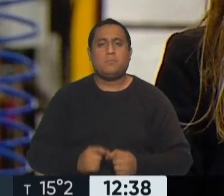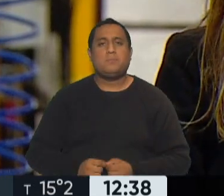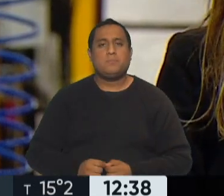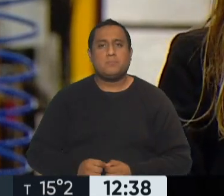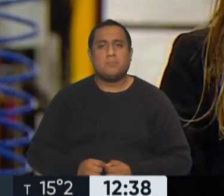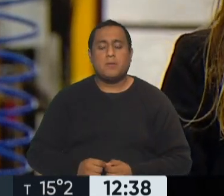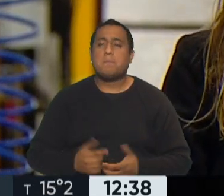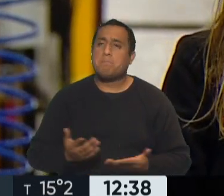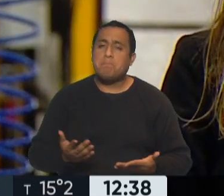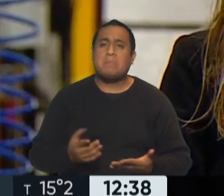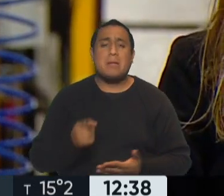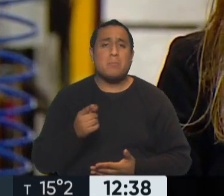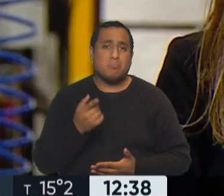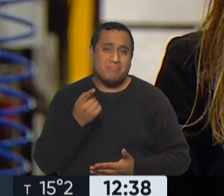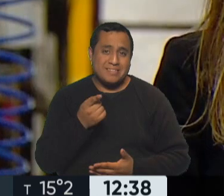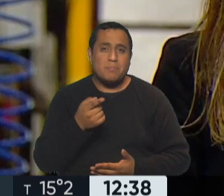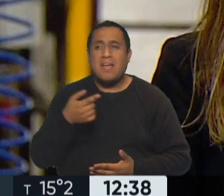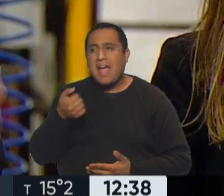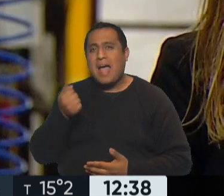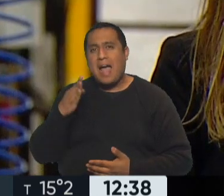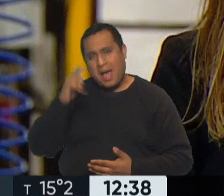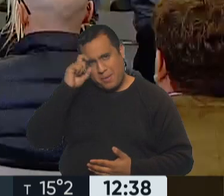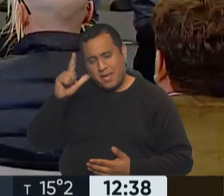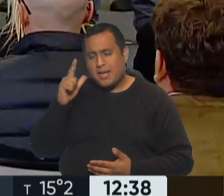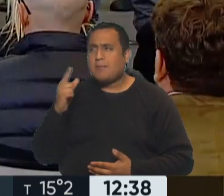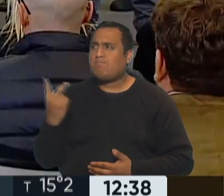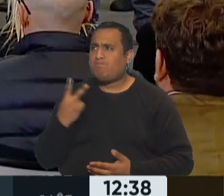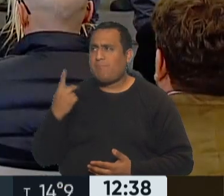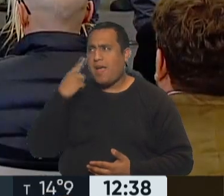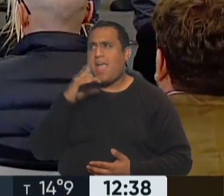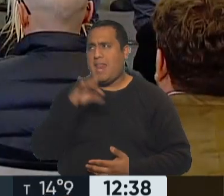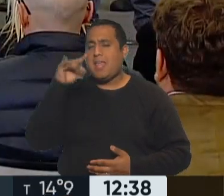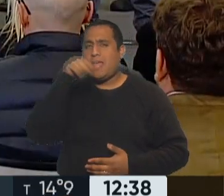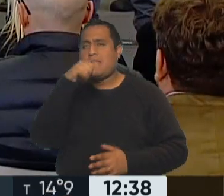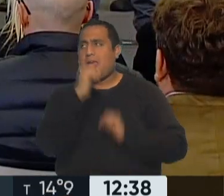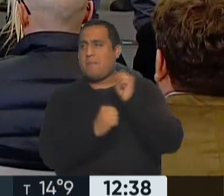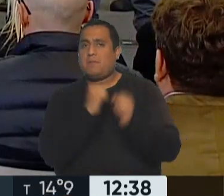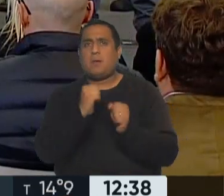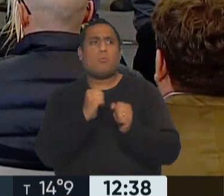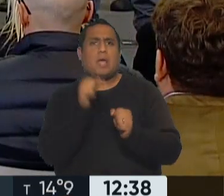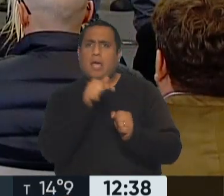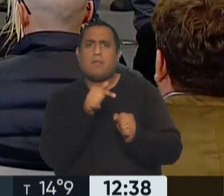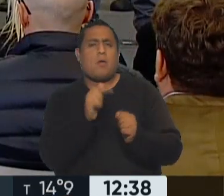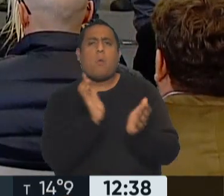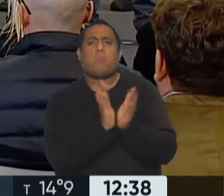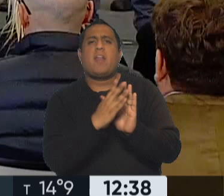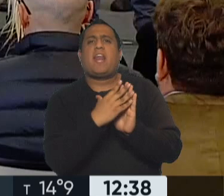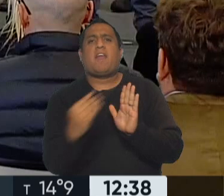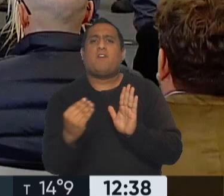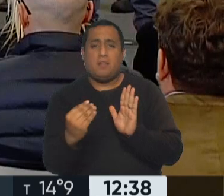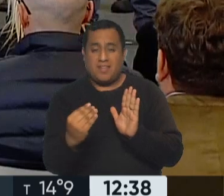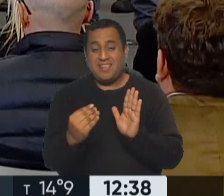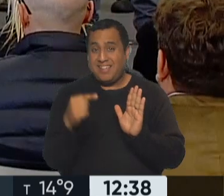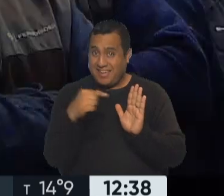Y en ese sentido, con Abel elegimos esta empresa porque es modelo. Es de las empresas que a fin de